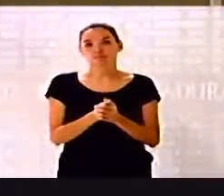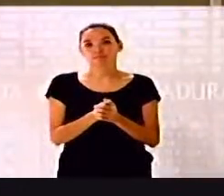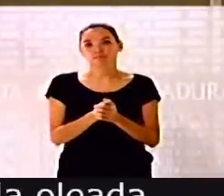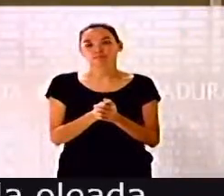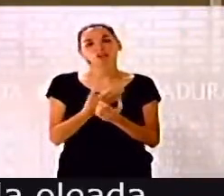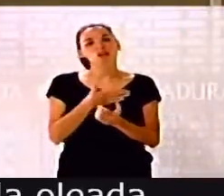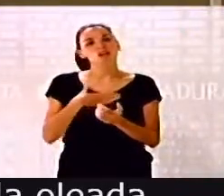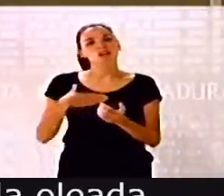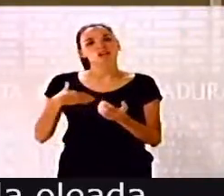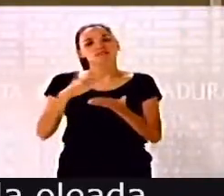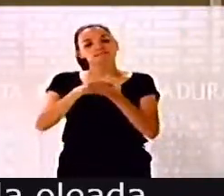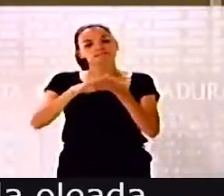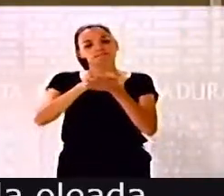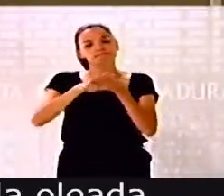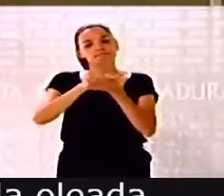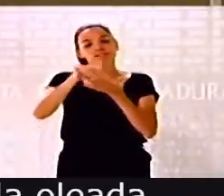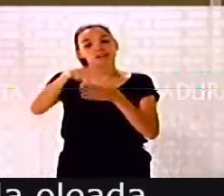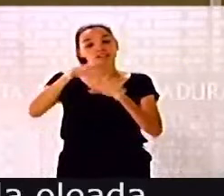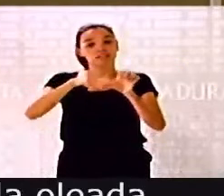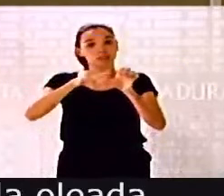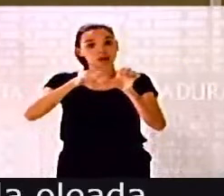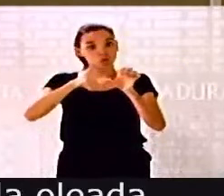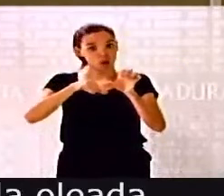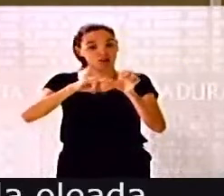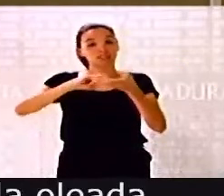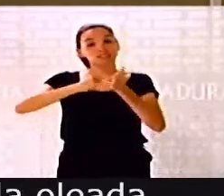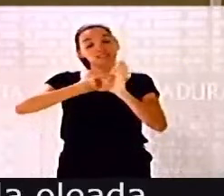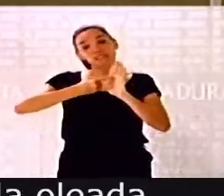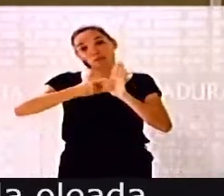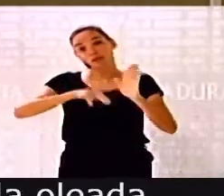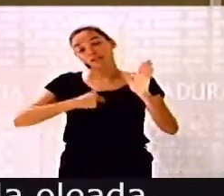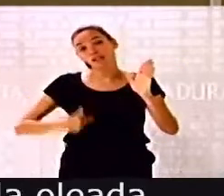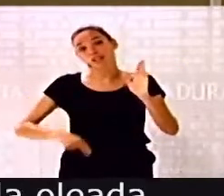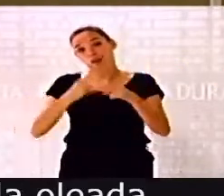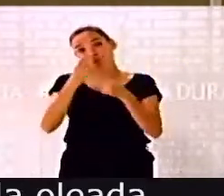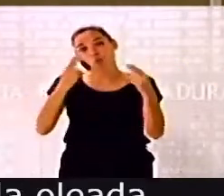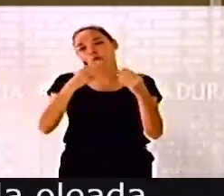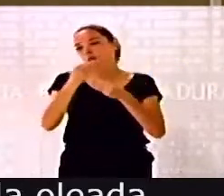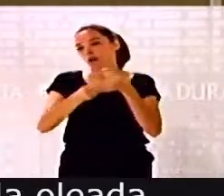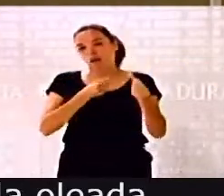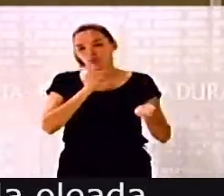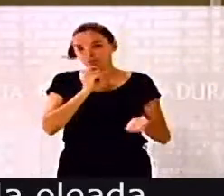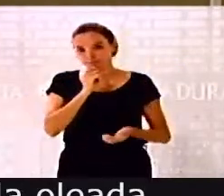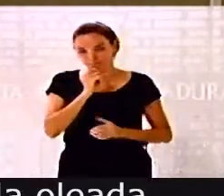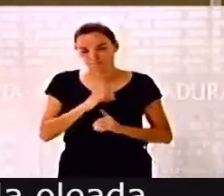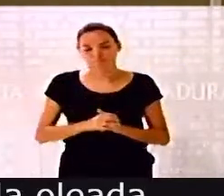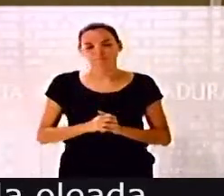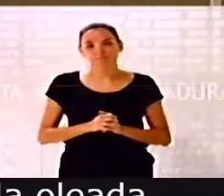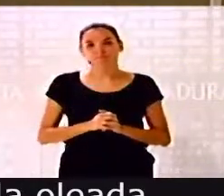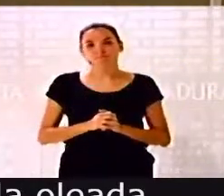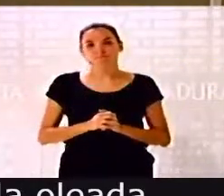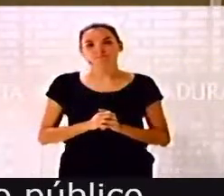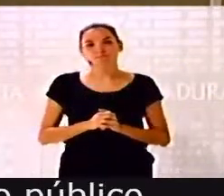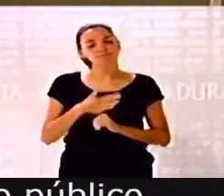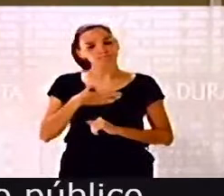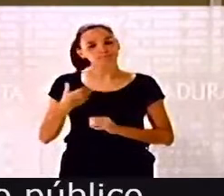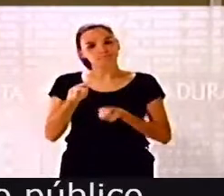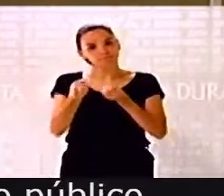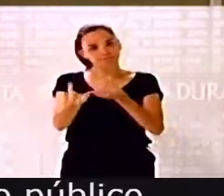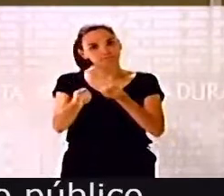actividad que desarrollamos en Extremadura por parte del sistema sanitario público extremeño y que